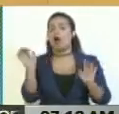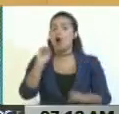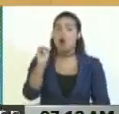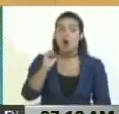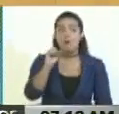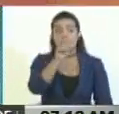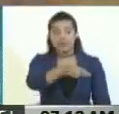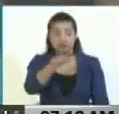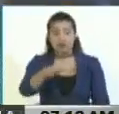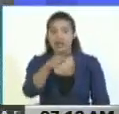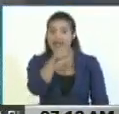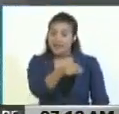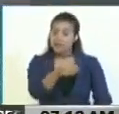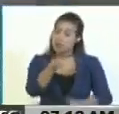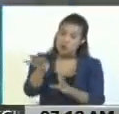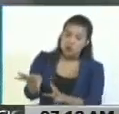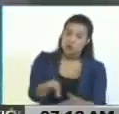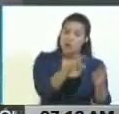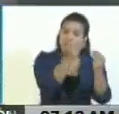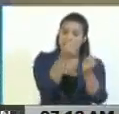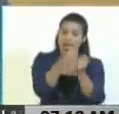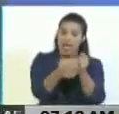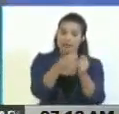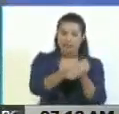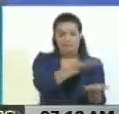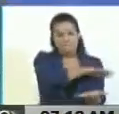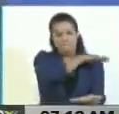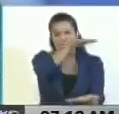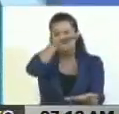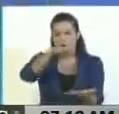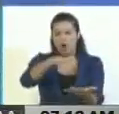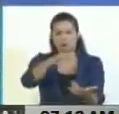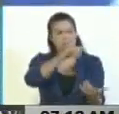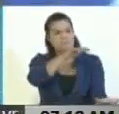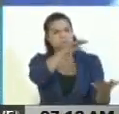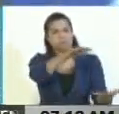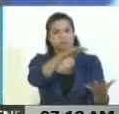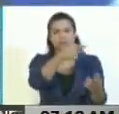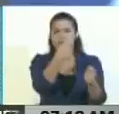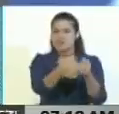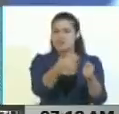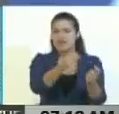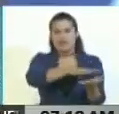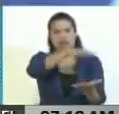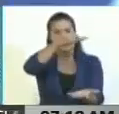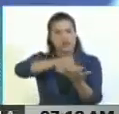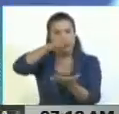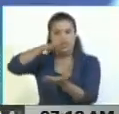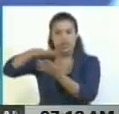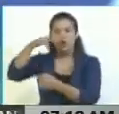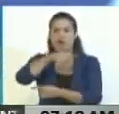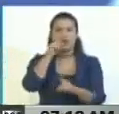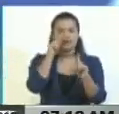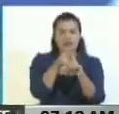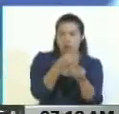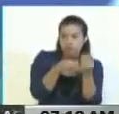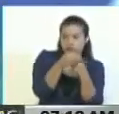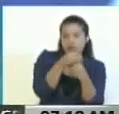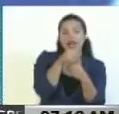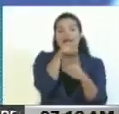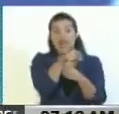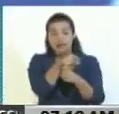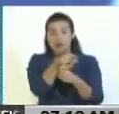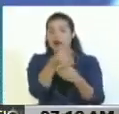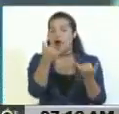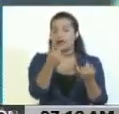que, habiendo sustraído o acumulado colosales cifras de dinero en billetes de alta denominación con fines aviesos, pretendan